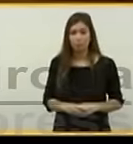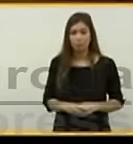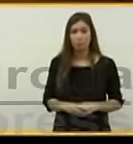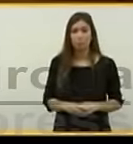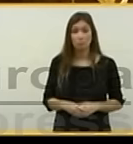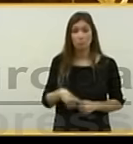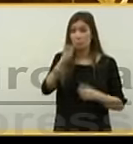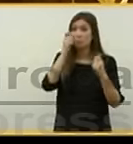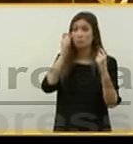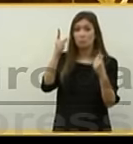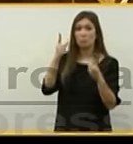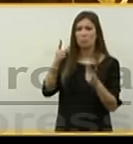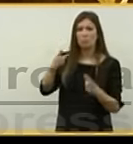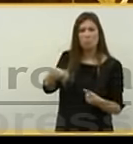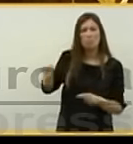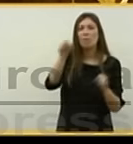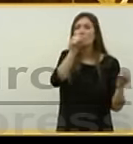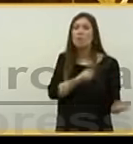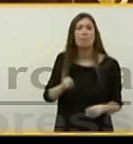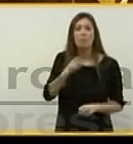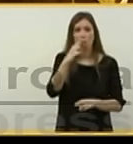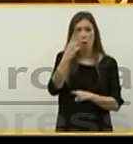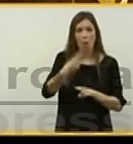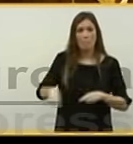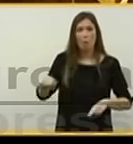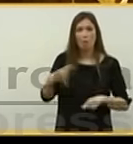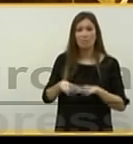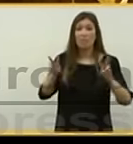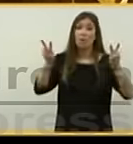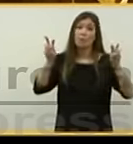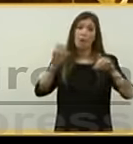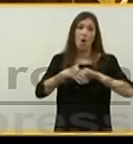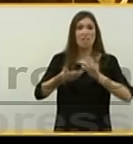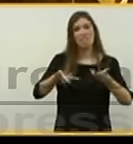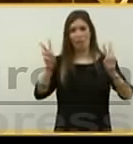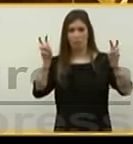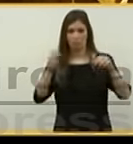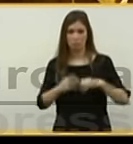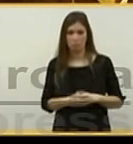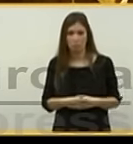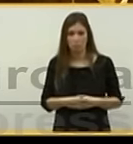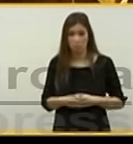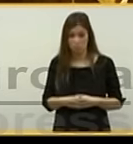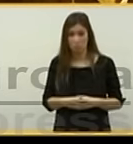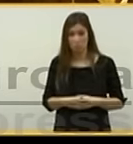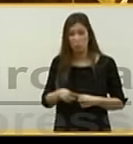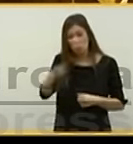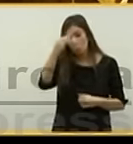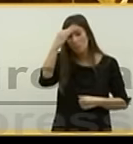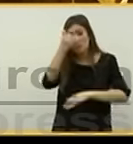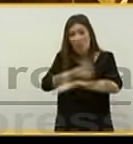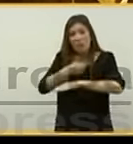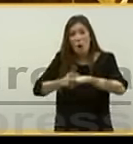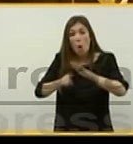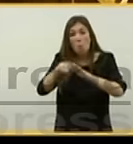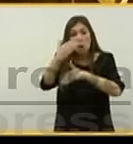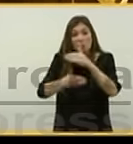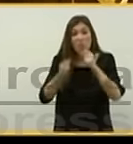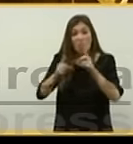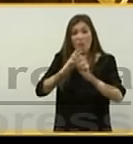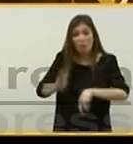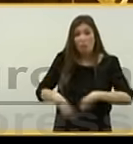cómo defienden políticas neoliberales. Creer que Ciudadanos es progresista, reformista o de